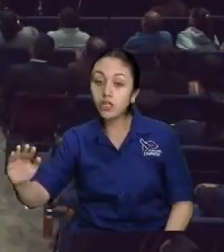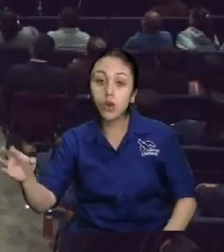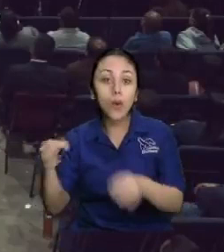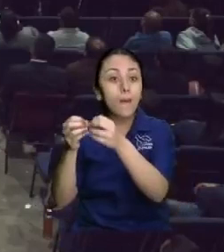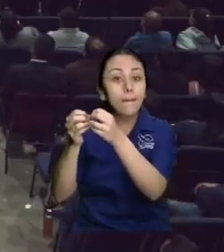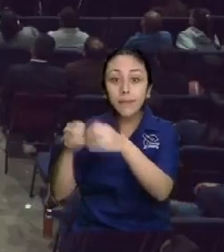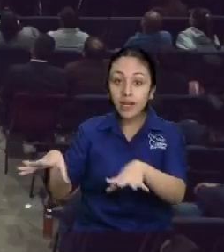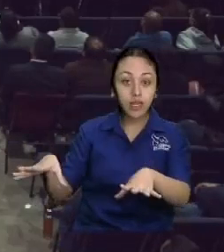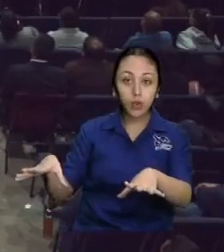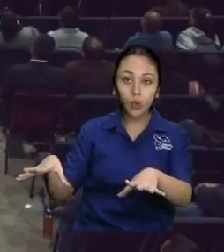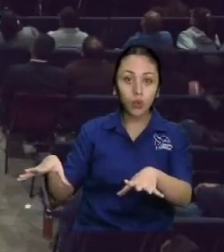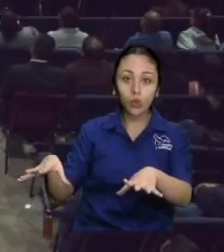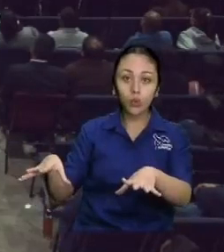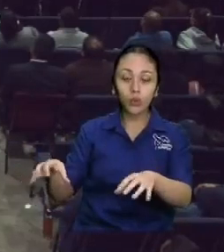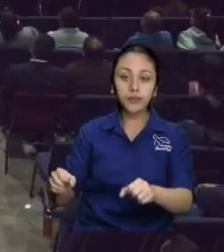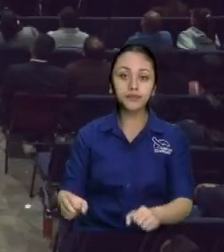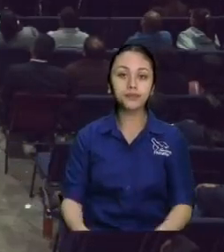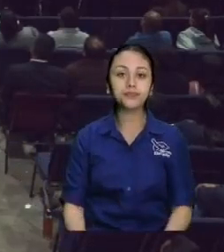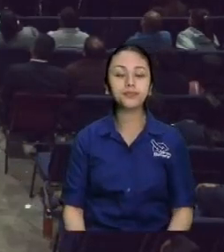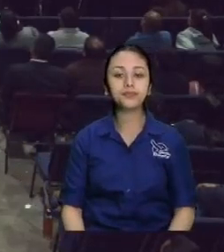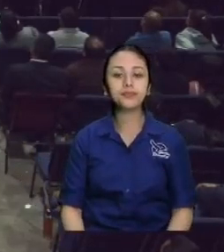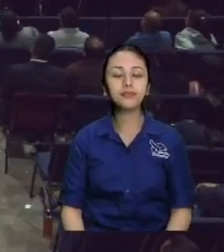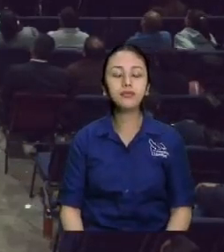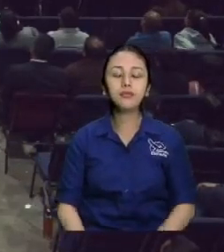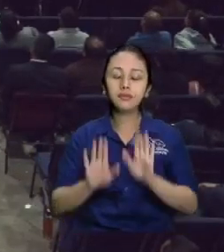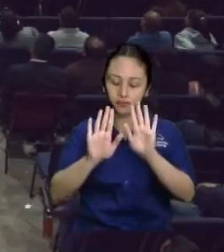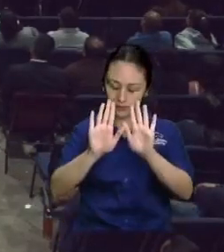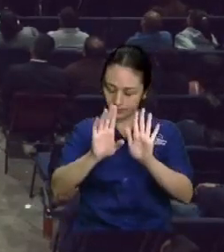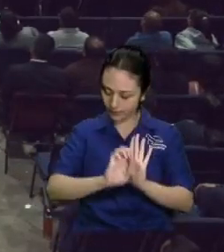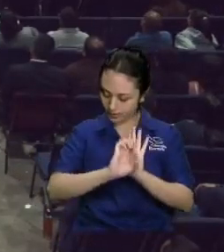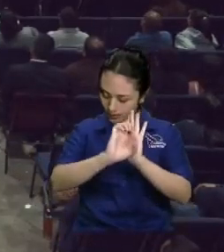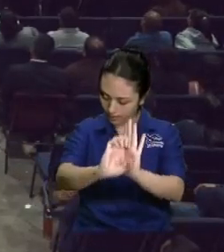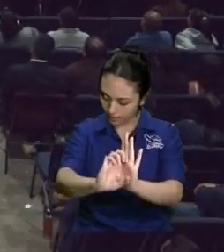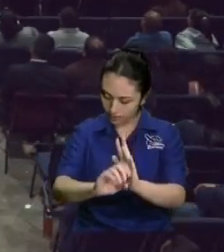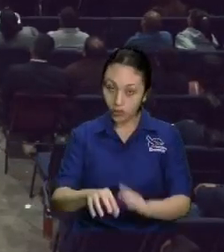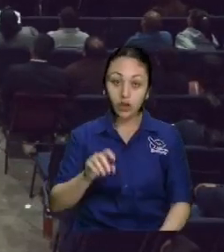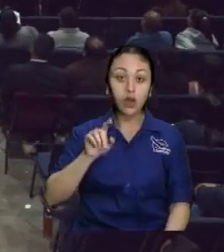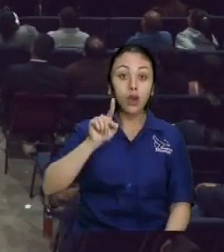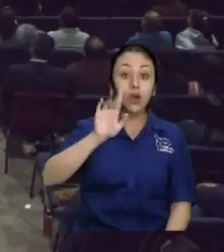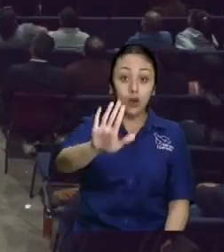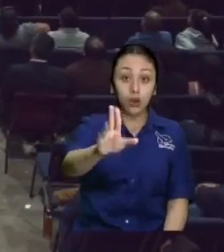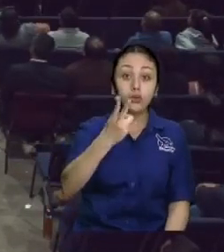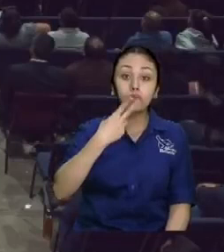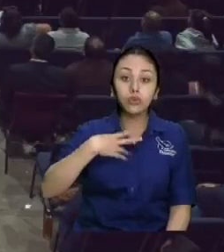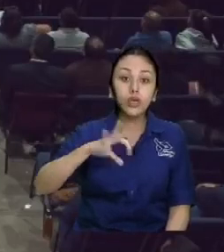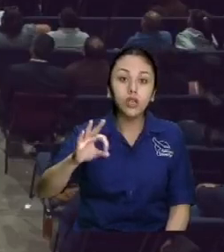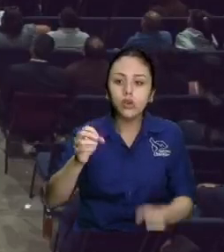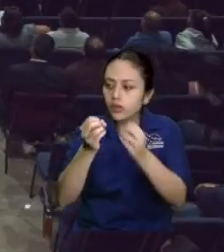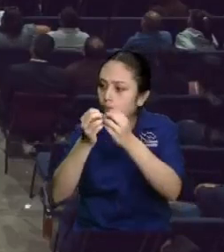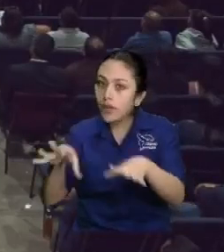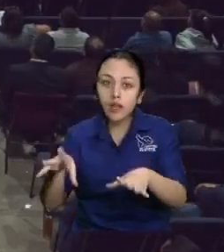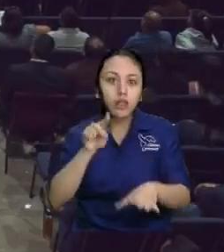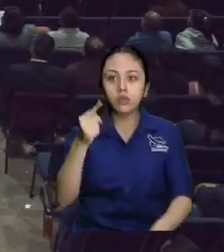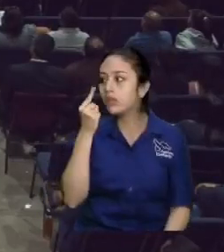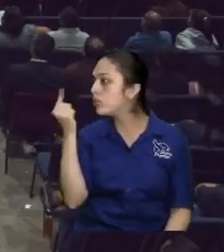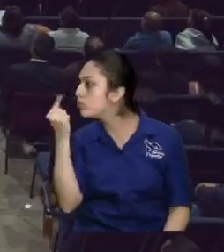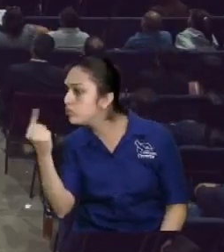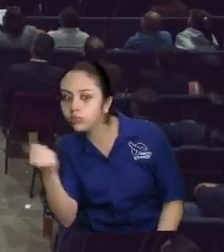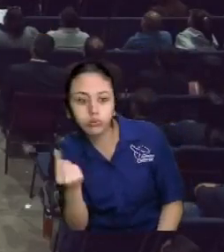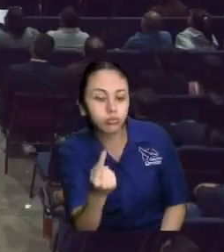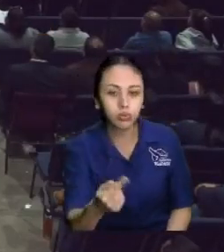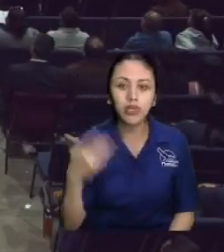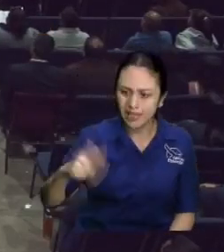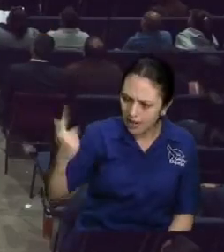O sea, mire pues, mire. A usted se le pierde un muchacho rápido. ¿Y dónde está? Pero al balazo, ¿verdad? Ya cuando